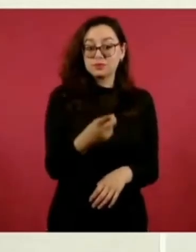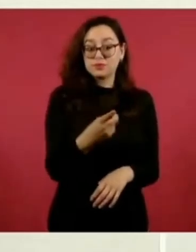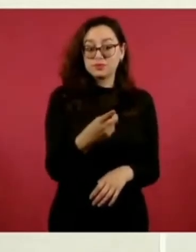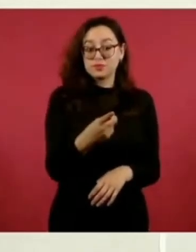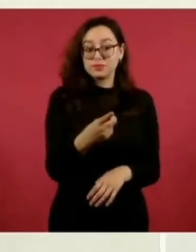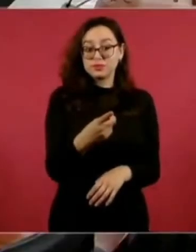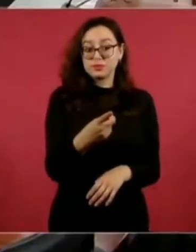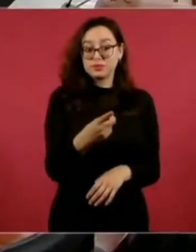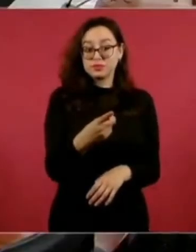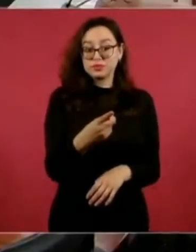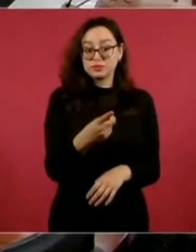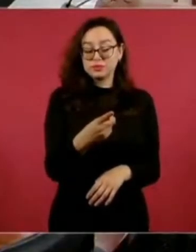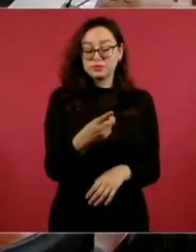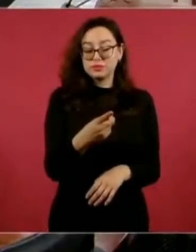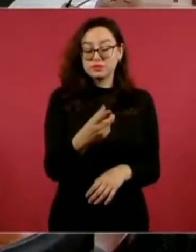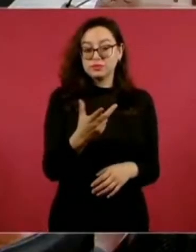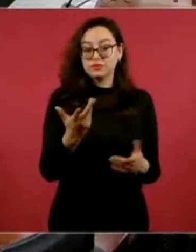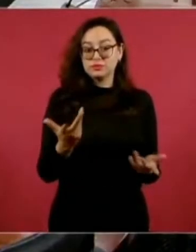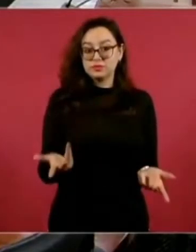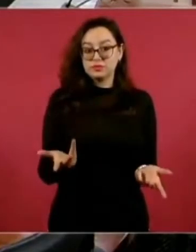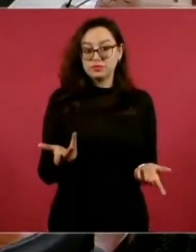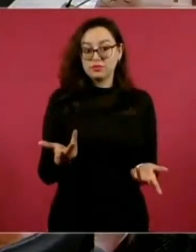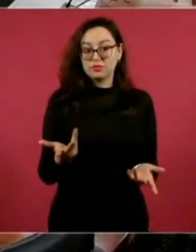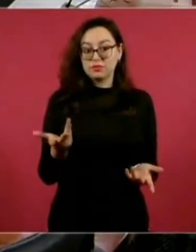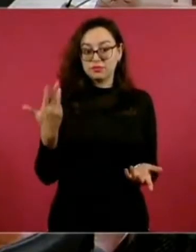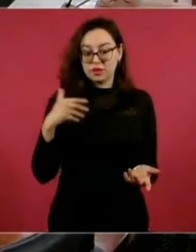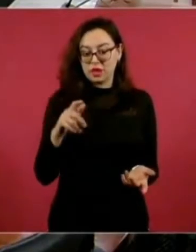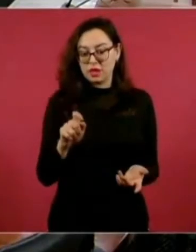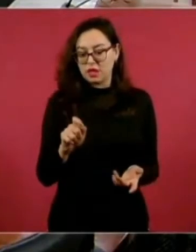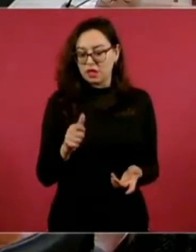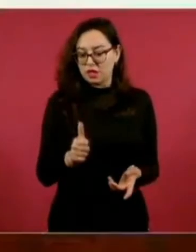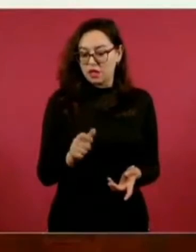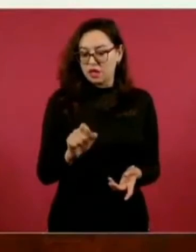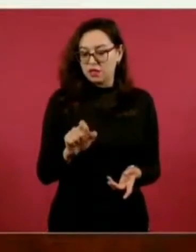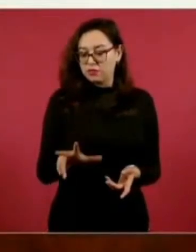conocía, los 26, 28